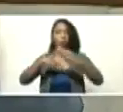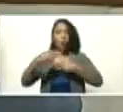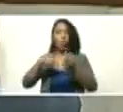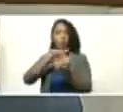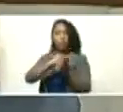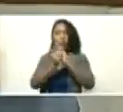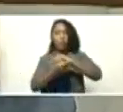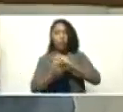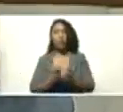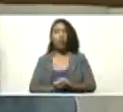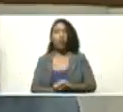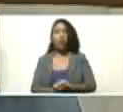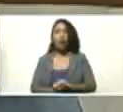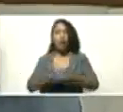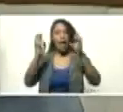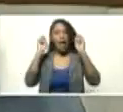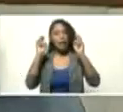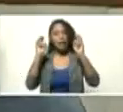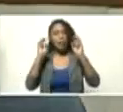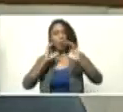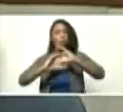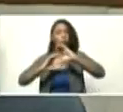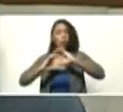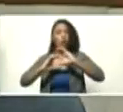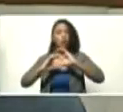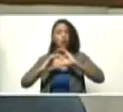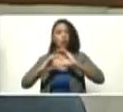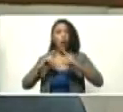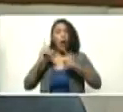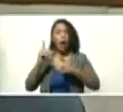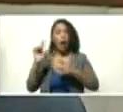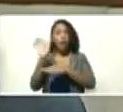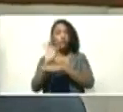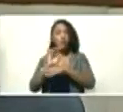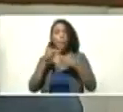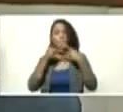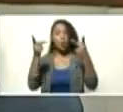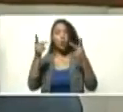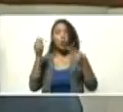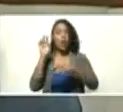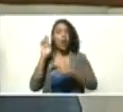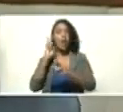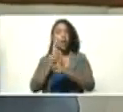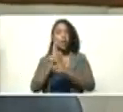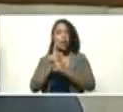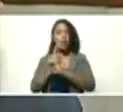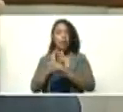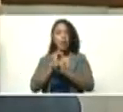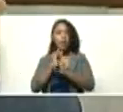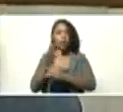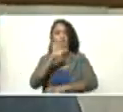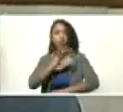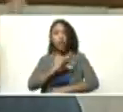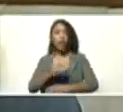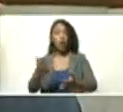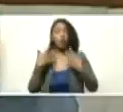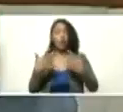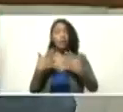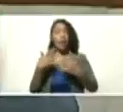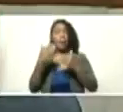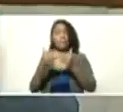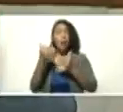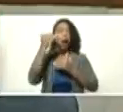transformadora. Con relación a los medios de comunicación y a la difusión en redes sociales, creo que evidentemente es urgente, mucho más allá de